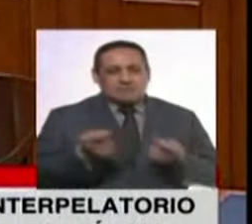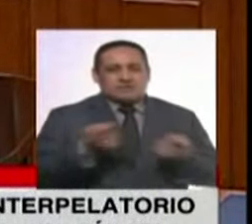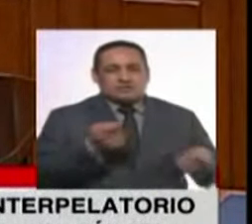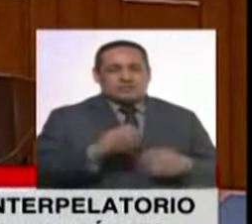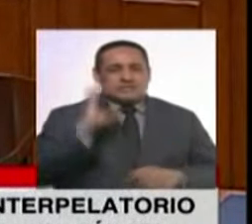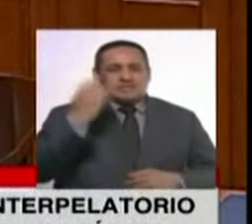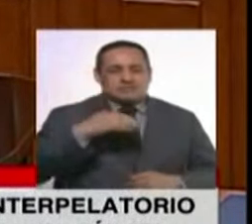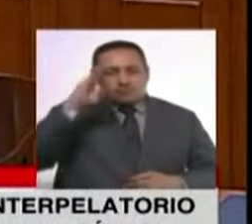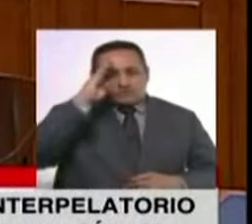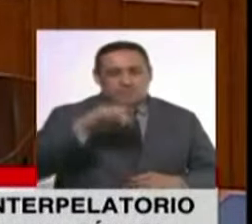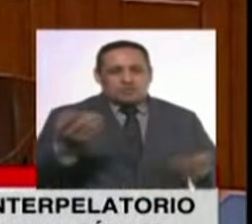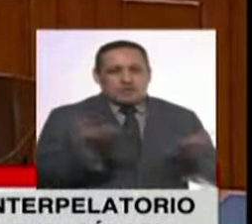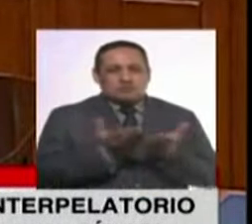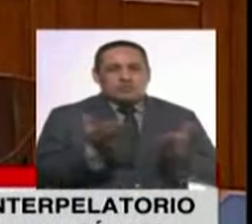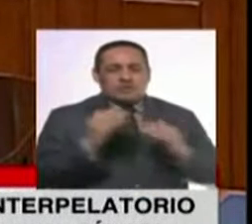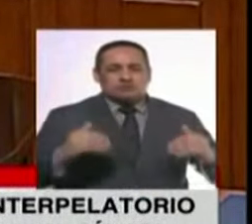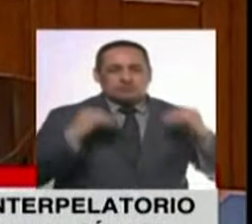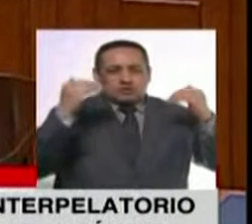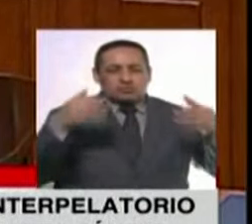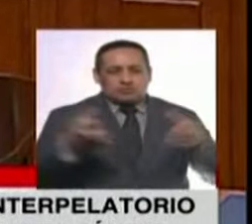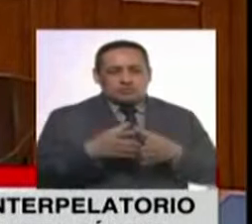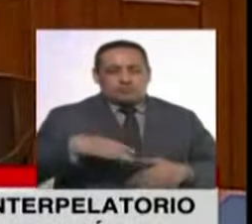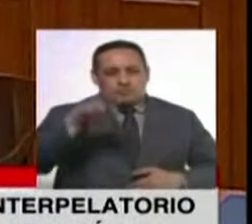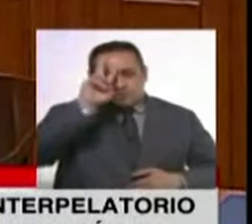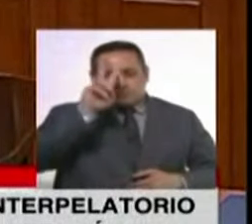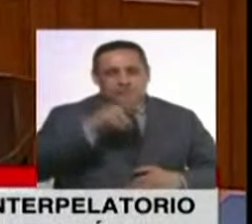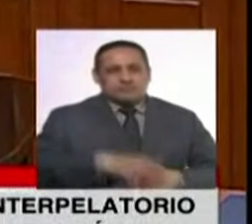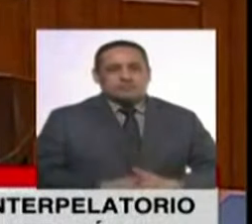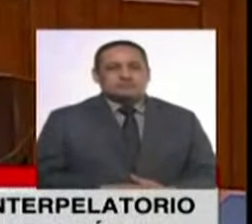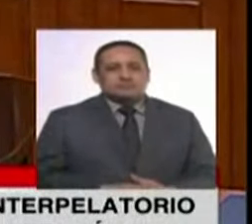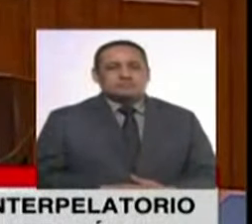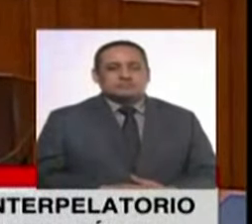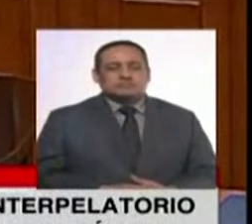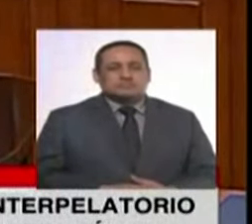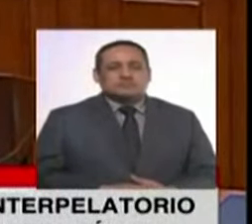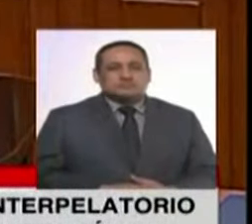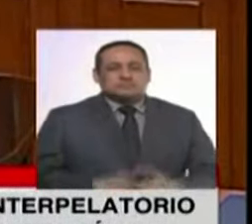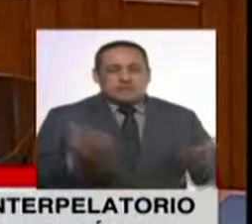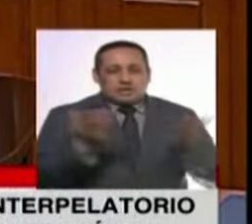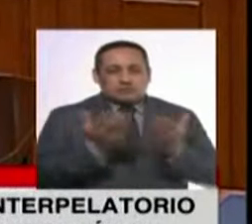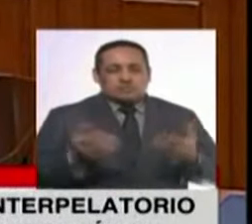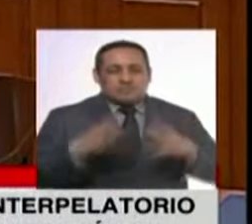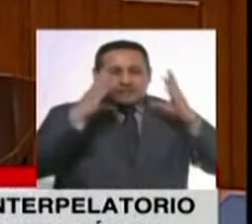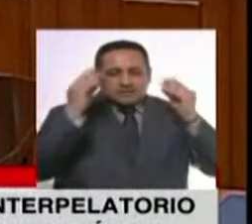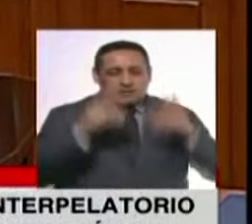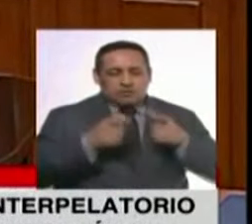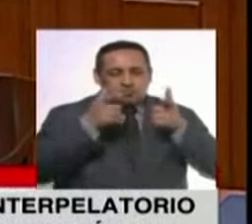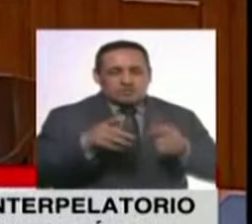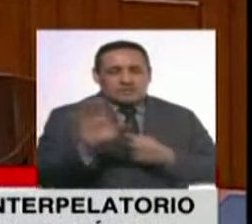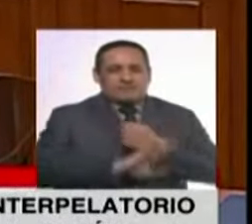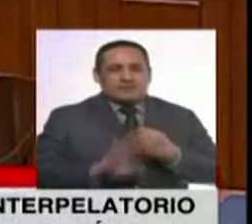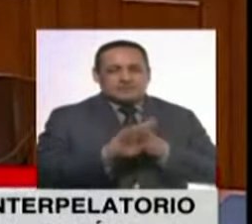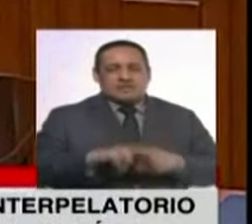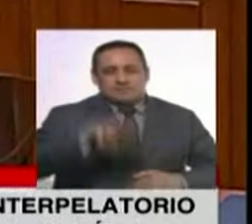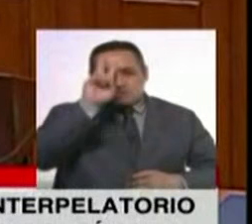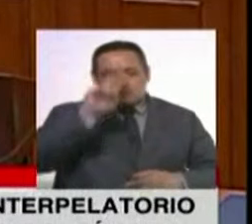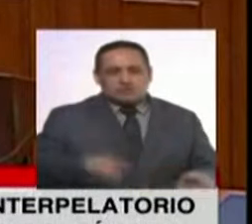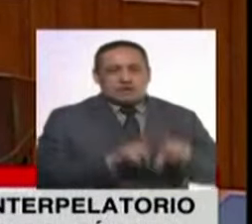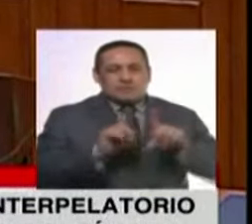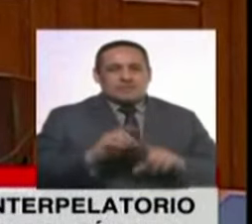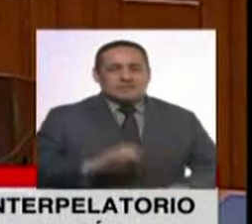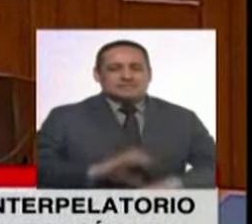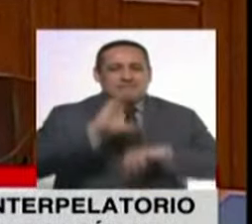Y ciencias policiales por la escuela superior de la Policía Nacional de Perú estudio de maestría en seguridad y defensa nacional por